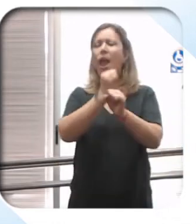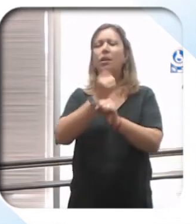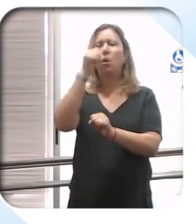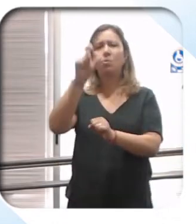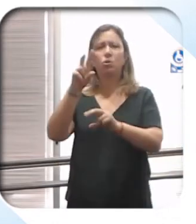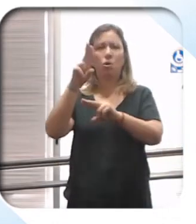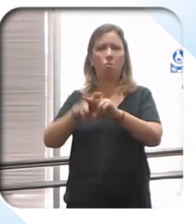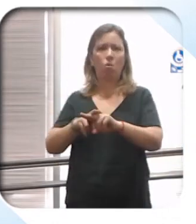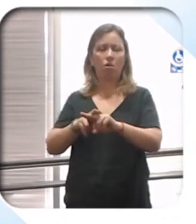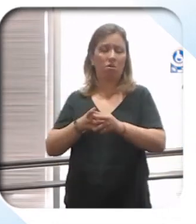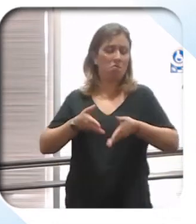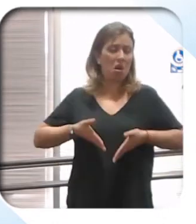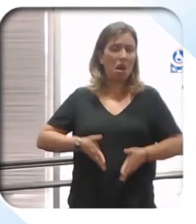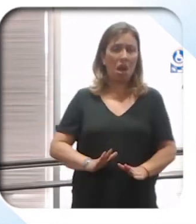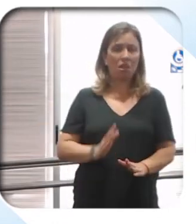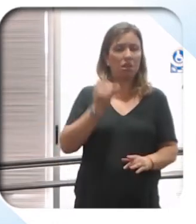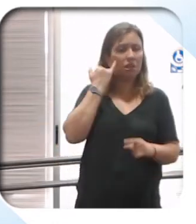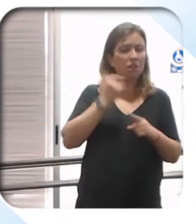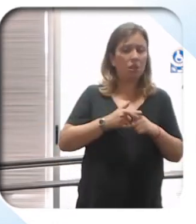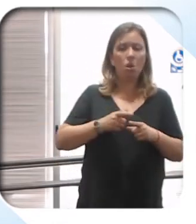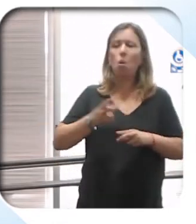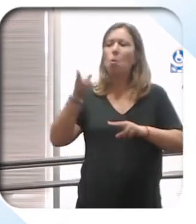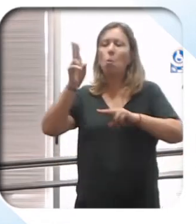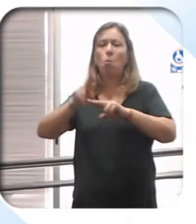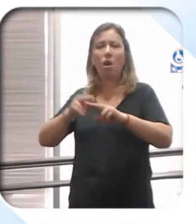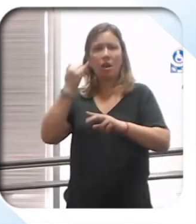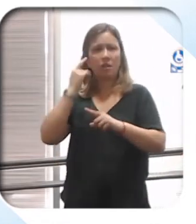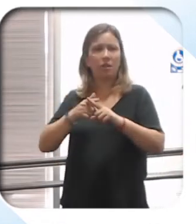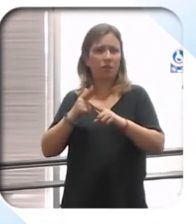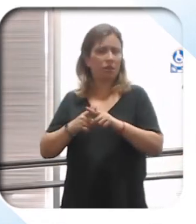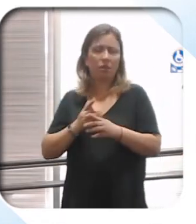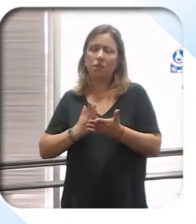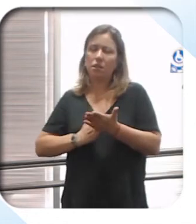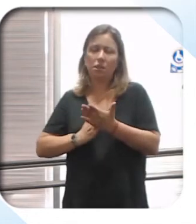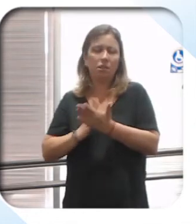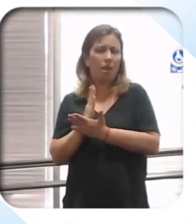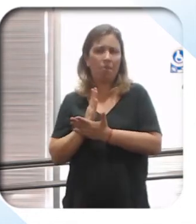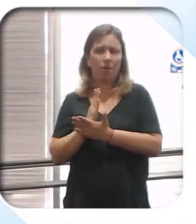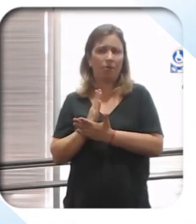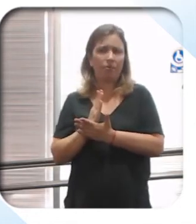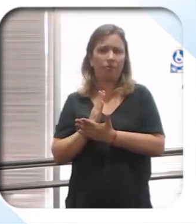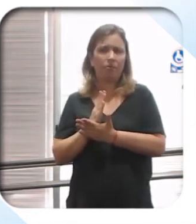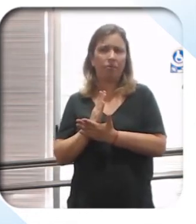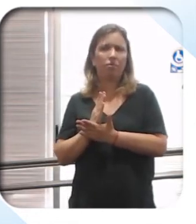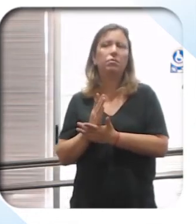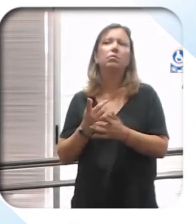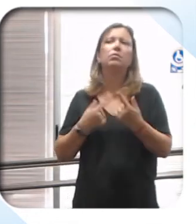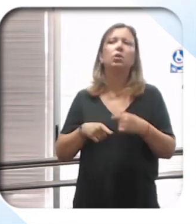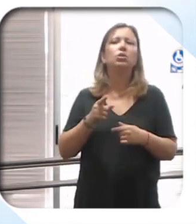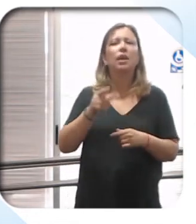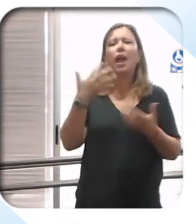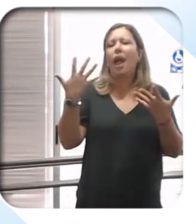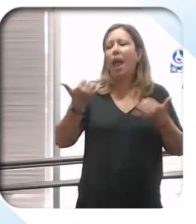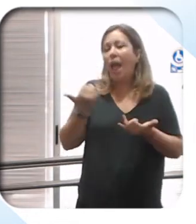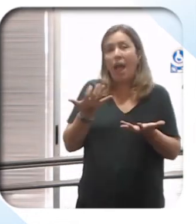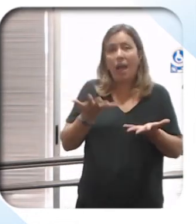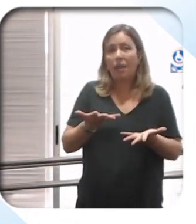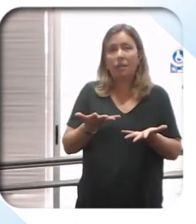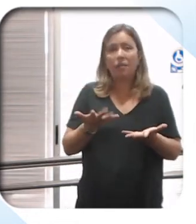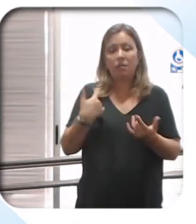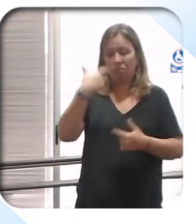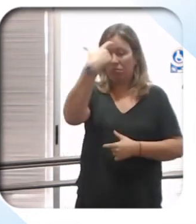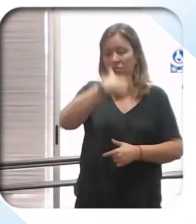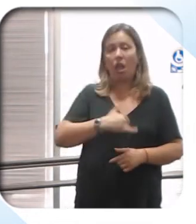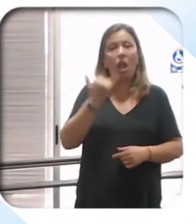persona. Se nace sexuado, se muere sexuado y sexual. ¿Sí? Por lo tanto, es un hecho. Nacemos con un